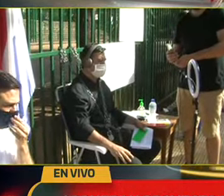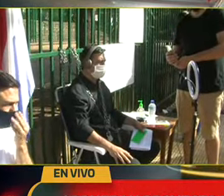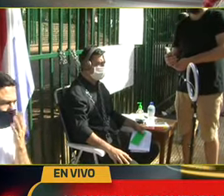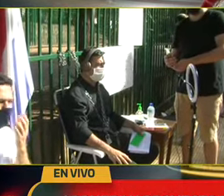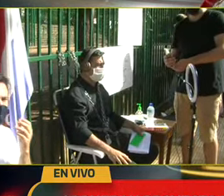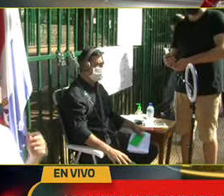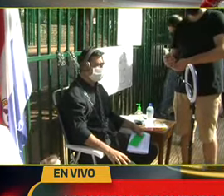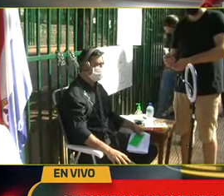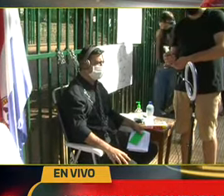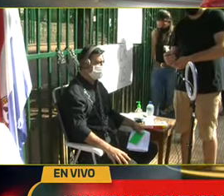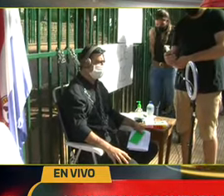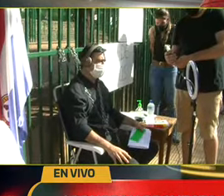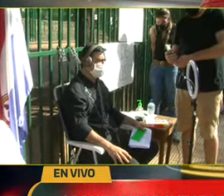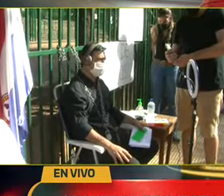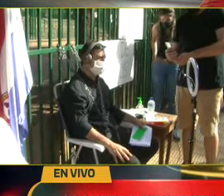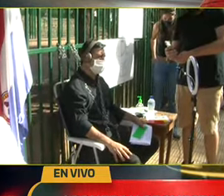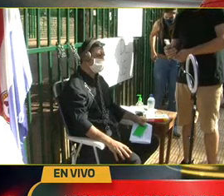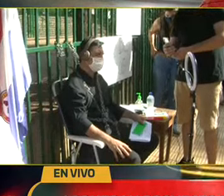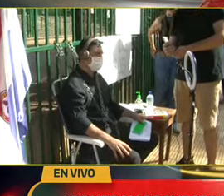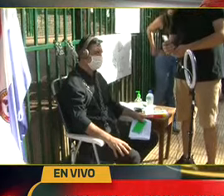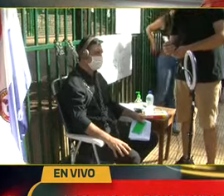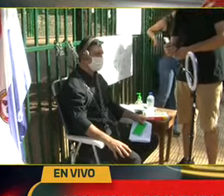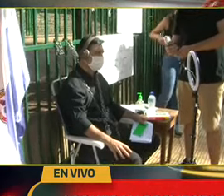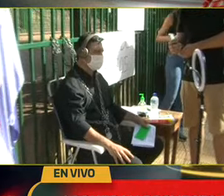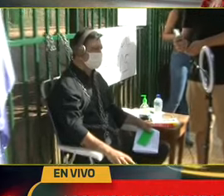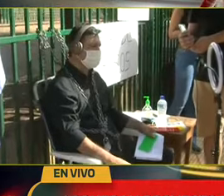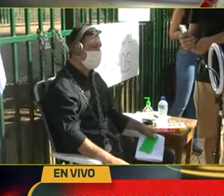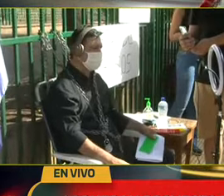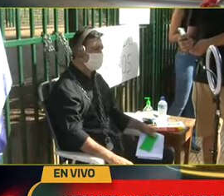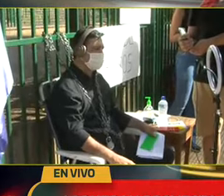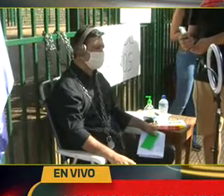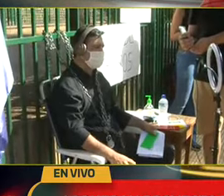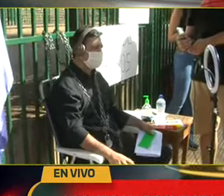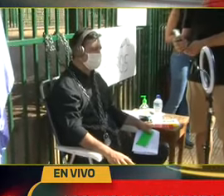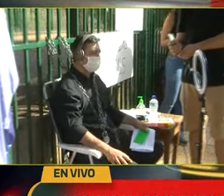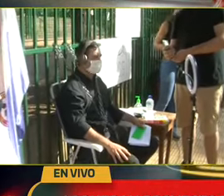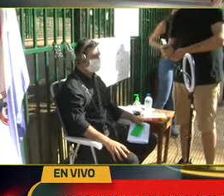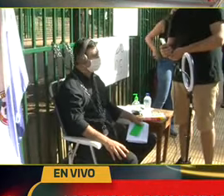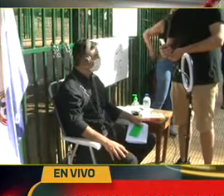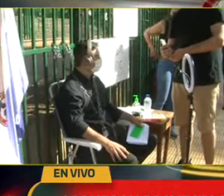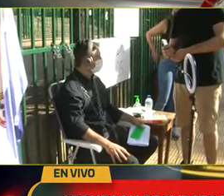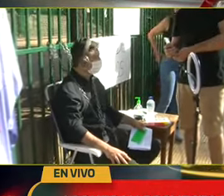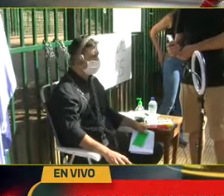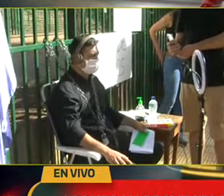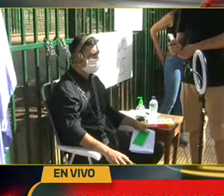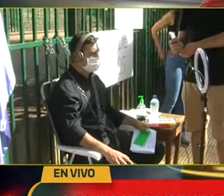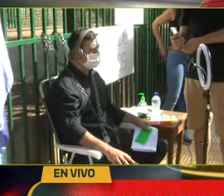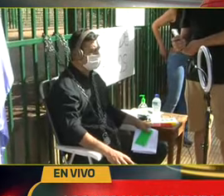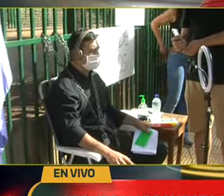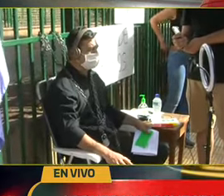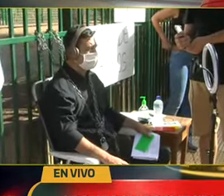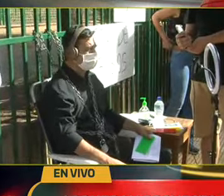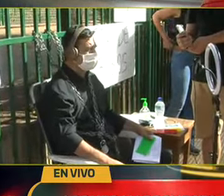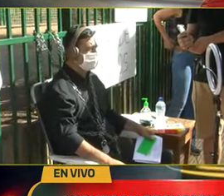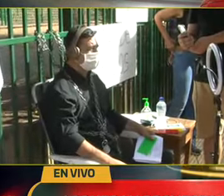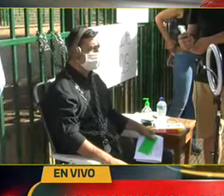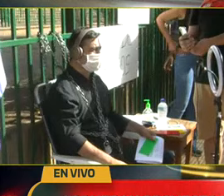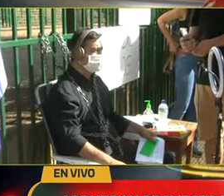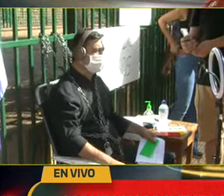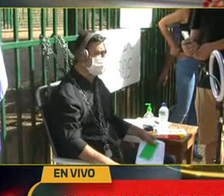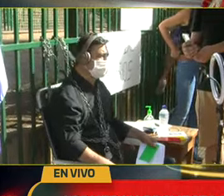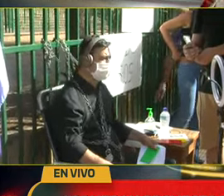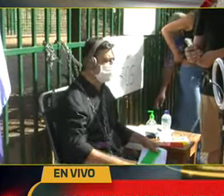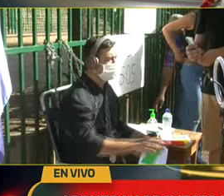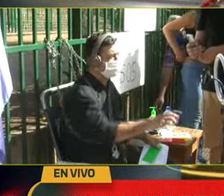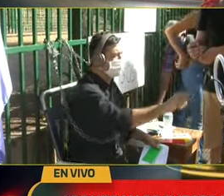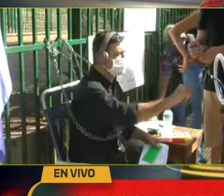nos explique. Y ahí tomemos la decisión ahí de convocar a una sesión extraordinaria sobre este punto, en particular